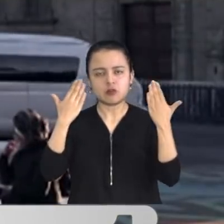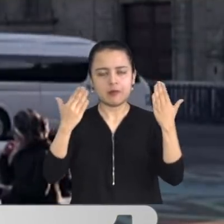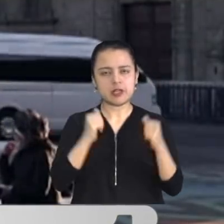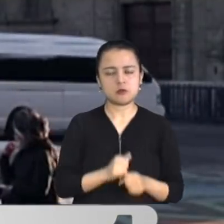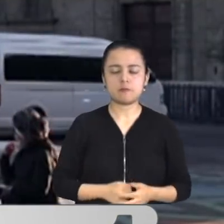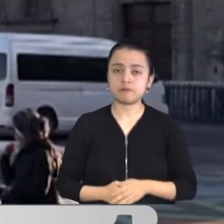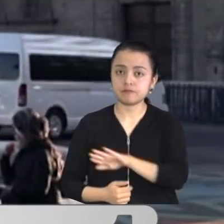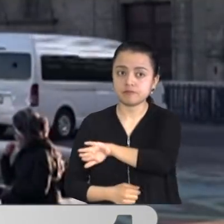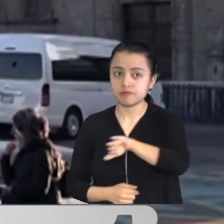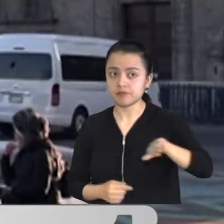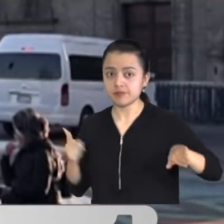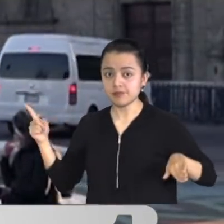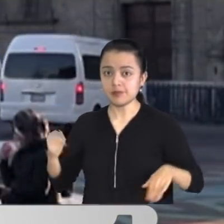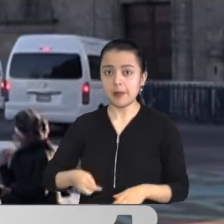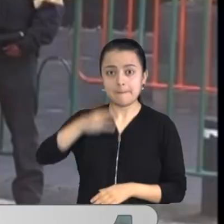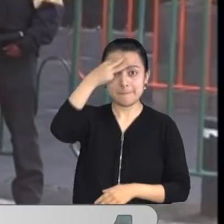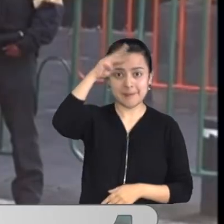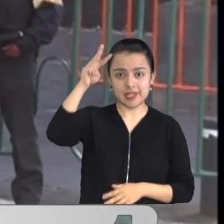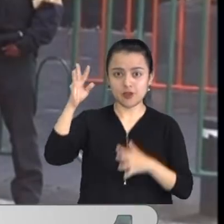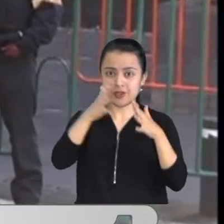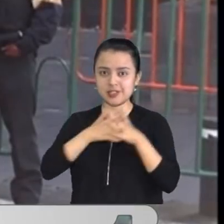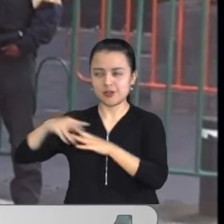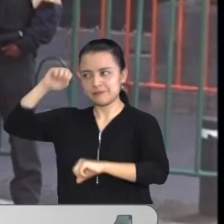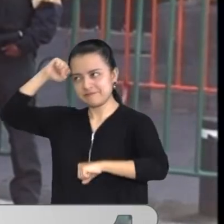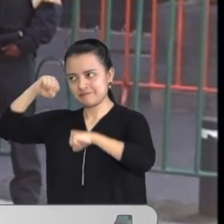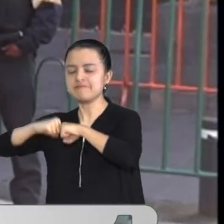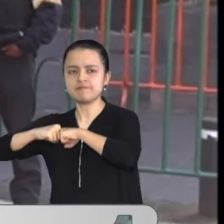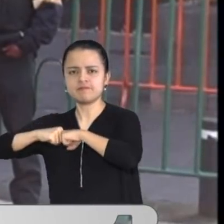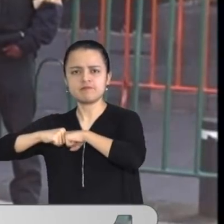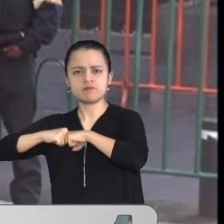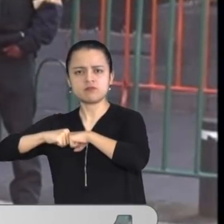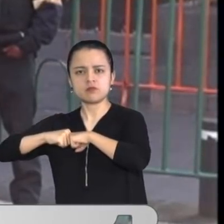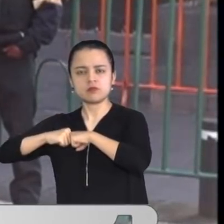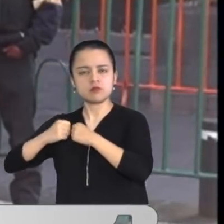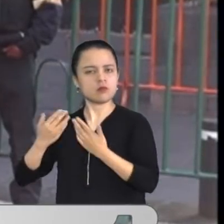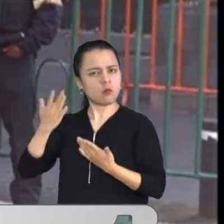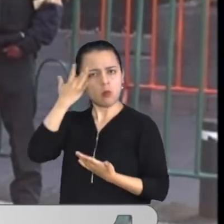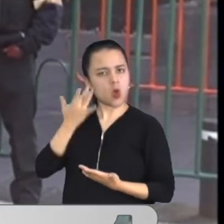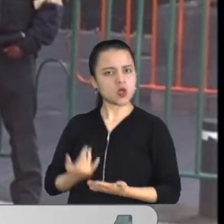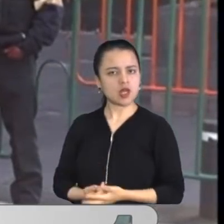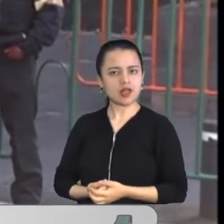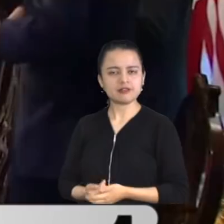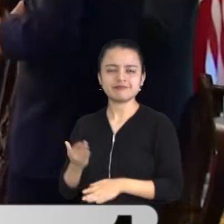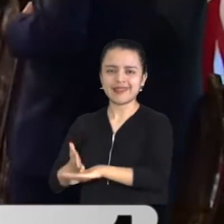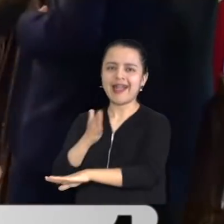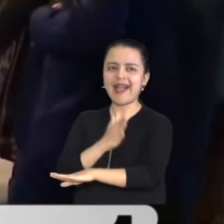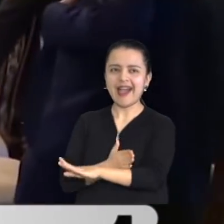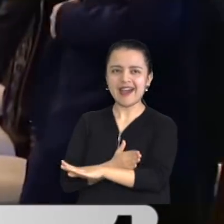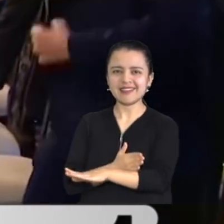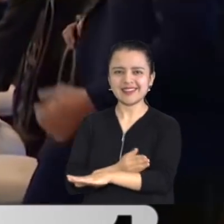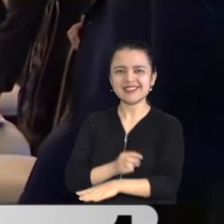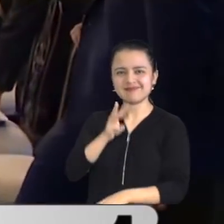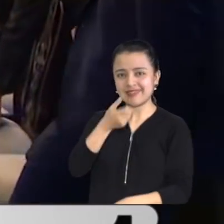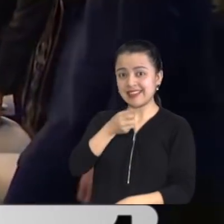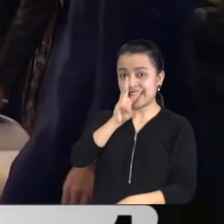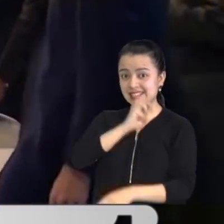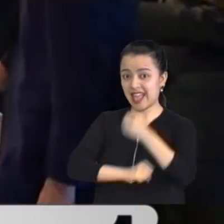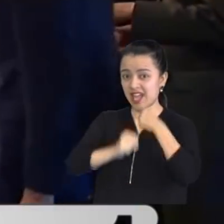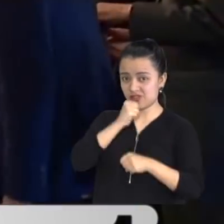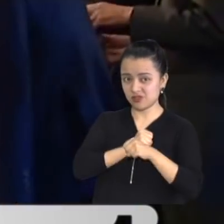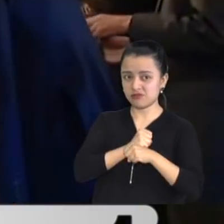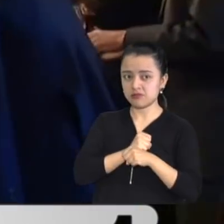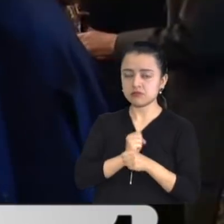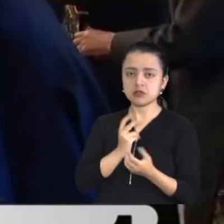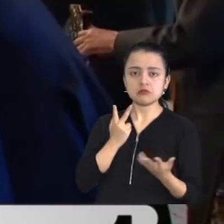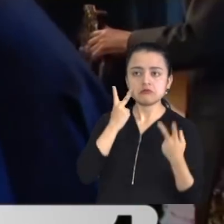México y Estados Unidos lanzarán un nuevo acuerdo de cooperación antidrogas ante la fracasada ofensiva militar desplegada hace 13 años durante